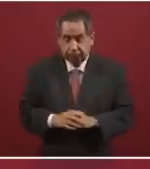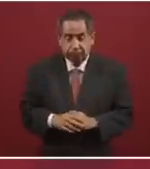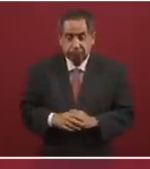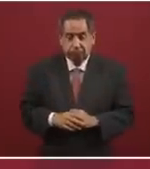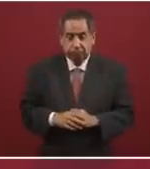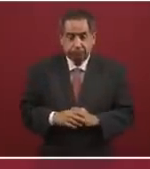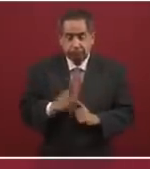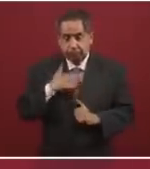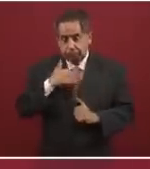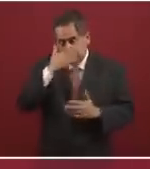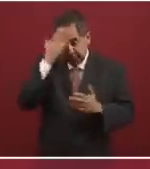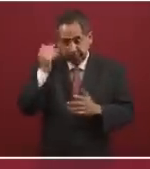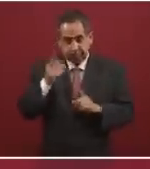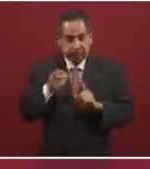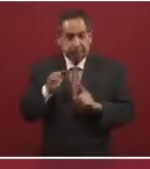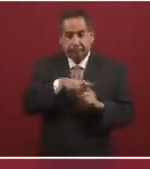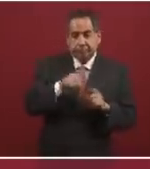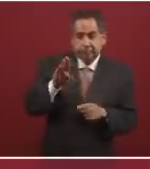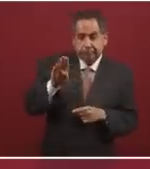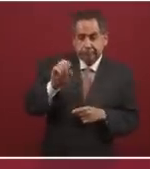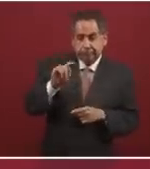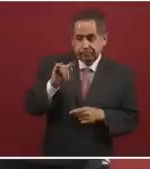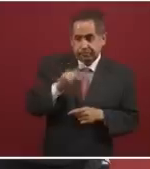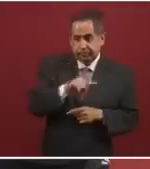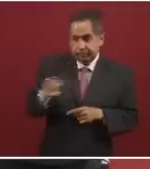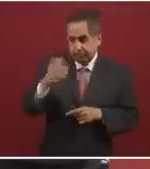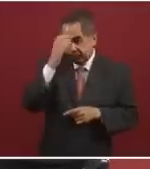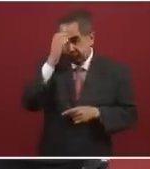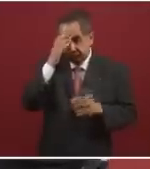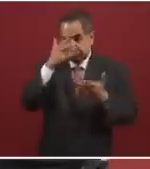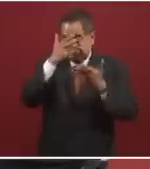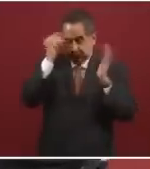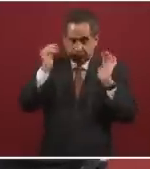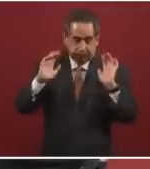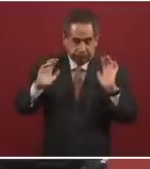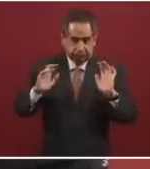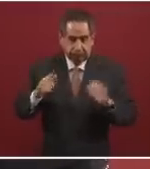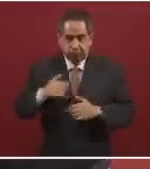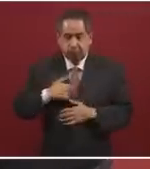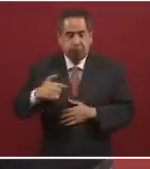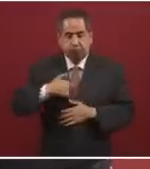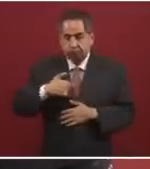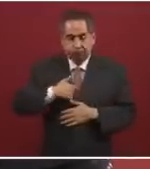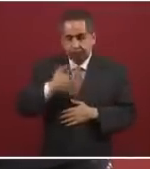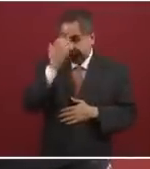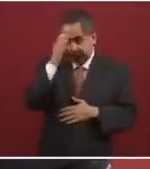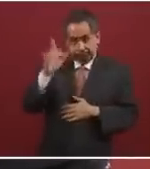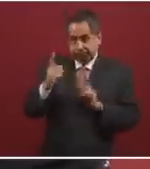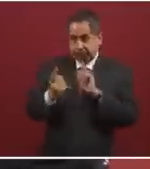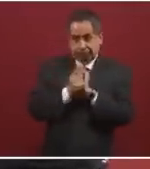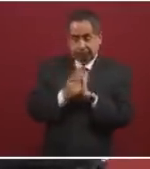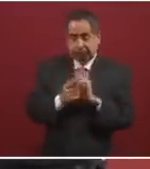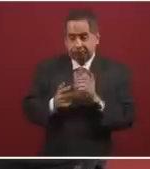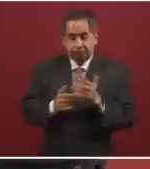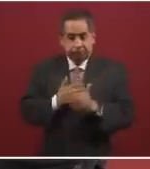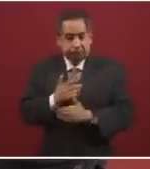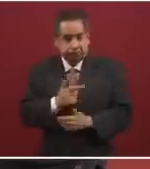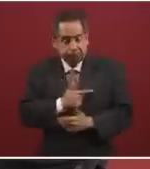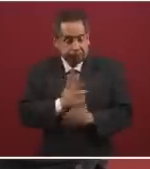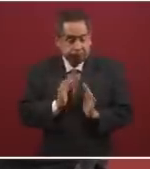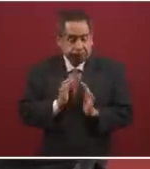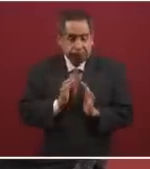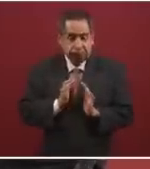No sé si Beatriz la conozca, pero yo no la conozco, no tengo